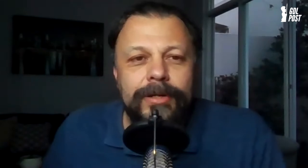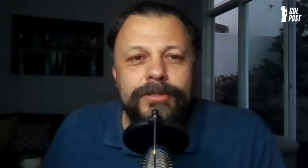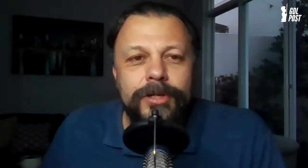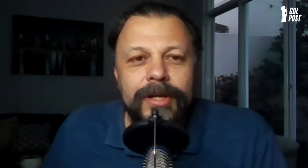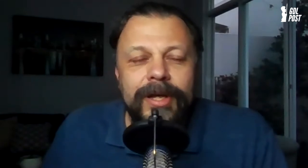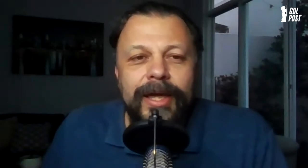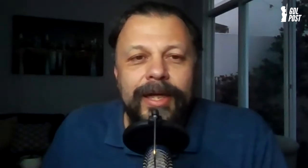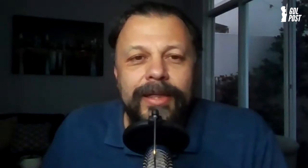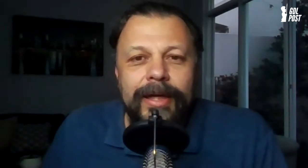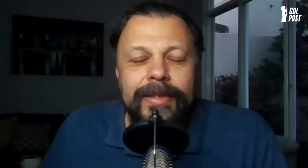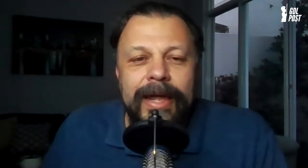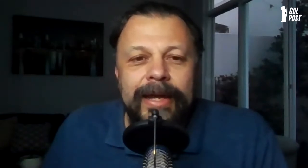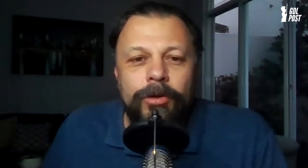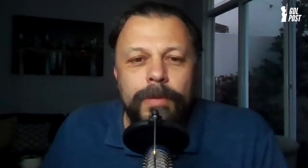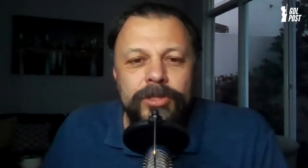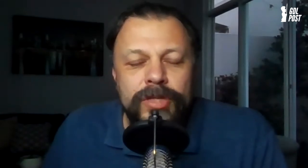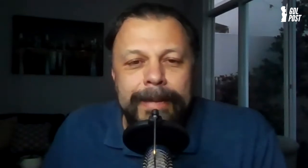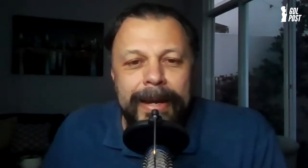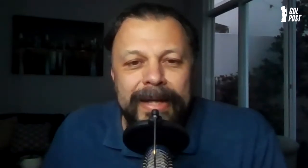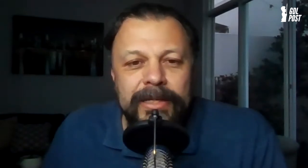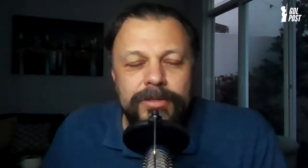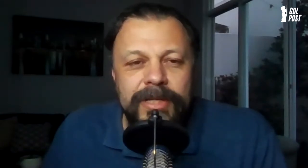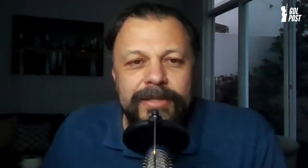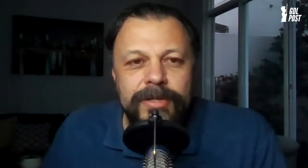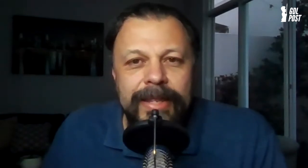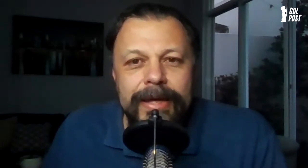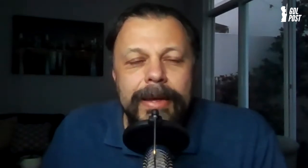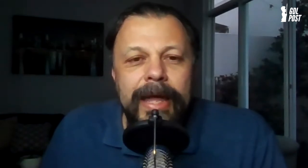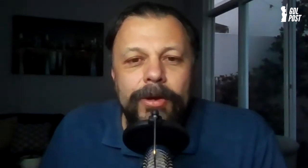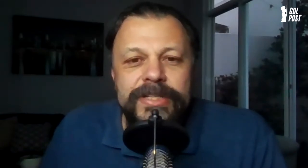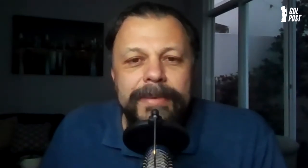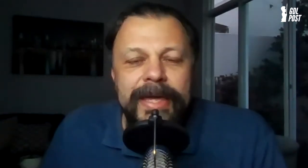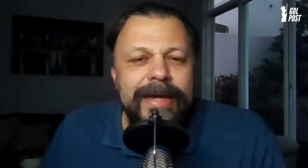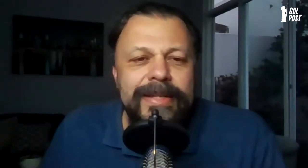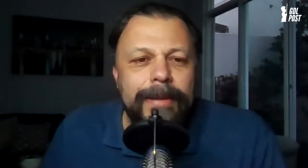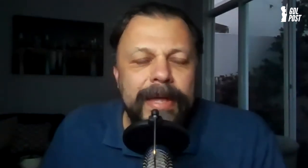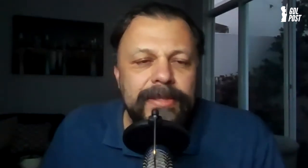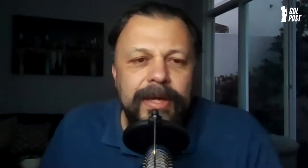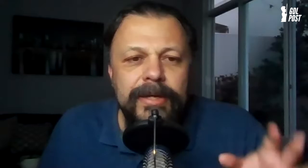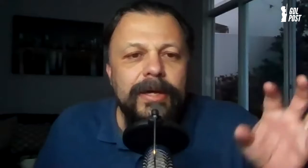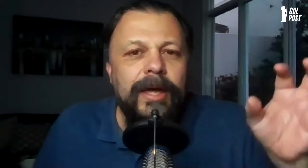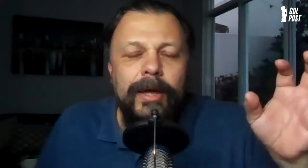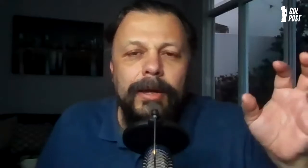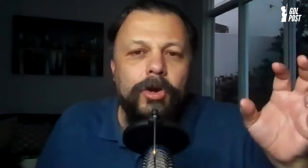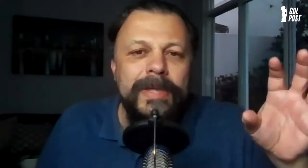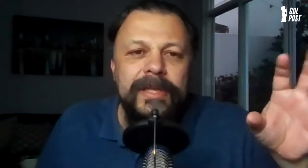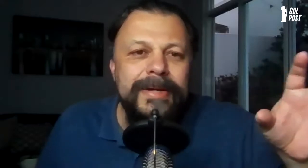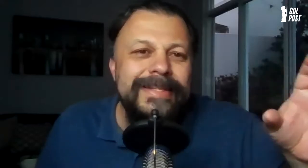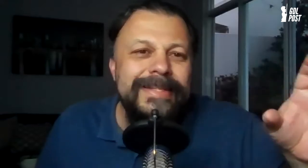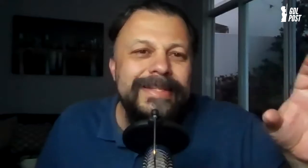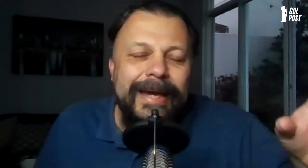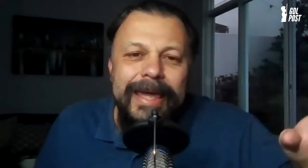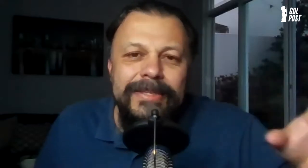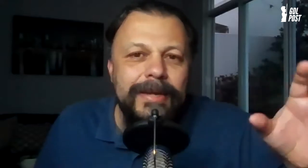llamativos o que no son en algún momento tan emblemáticos de la ciudad, en los que veías de repente